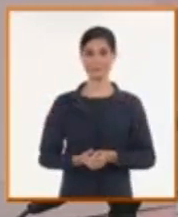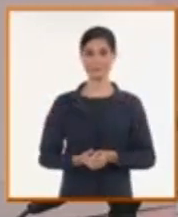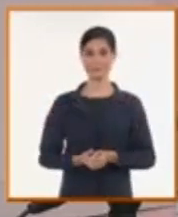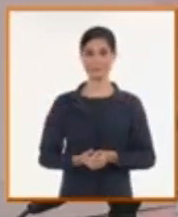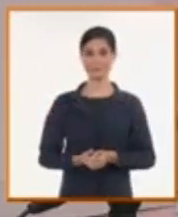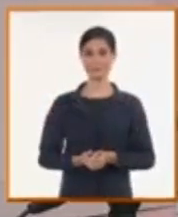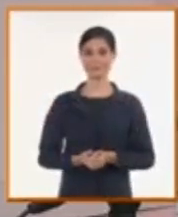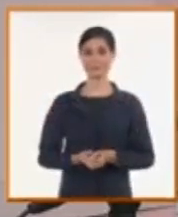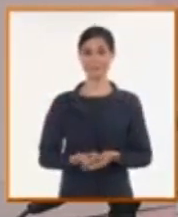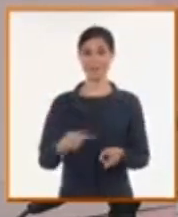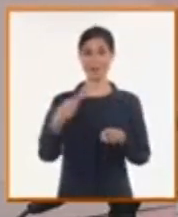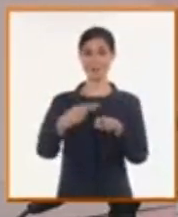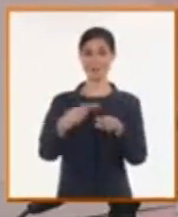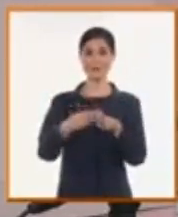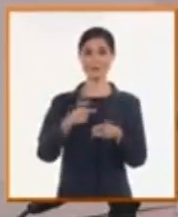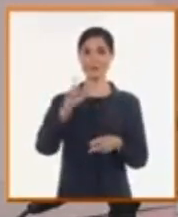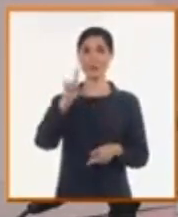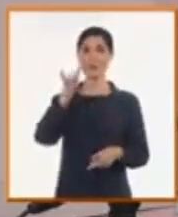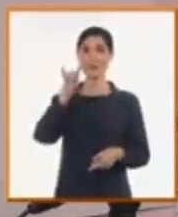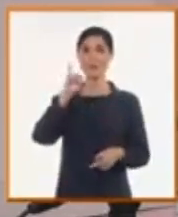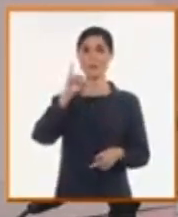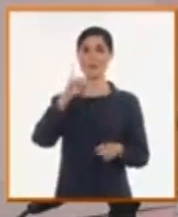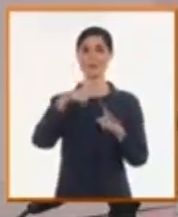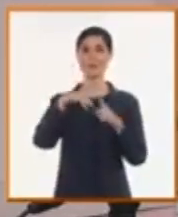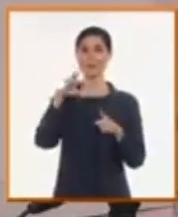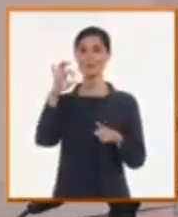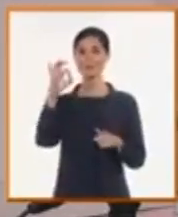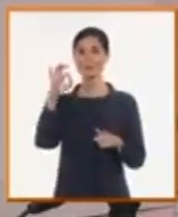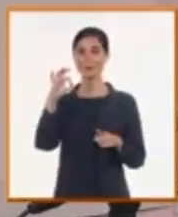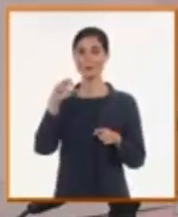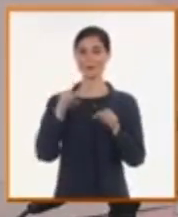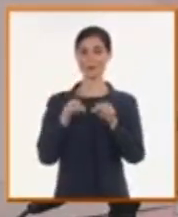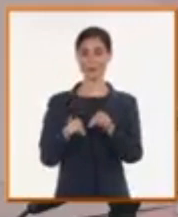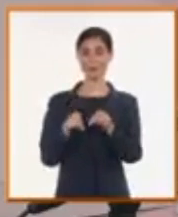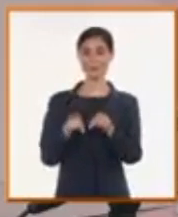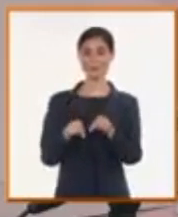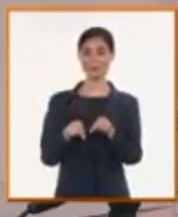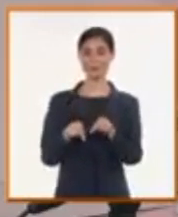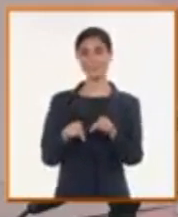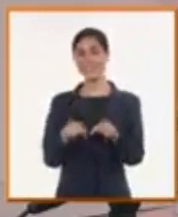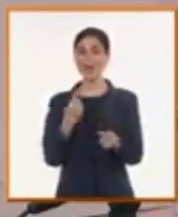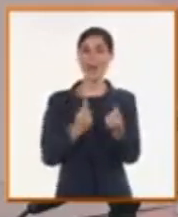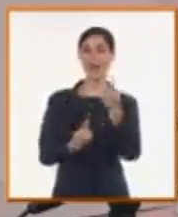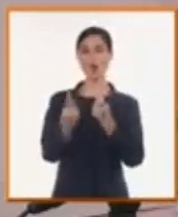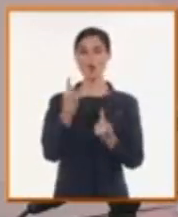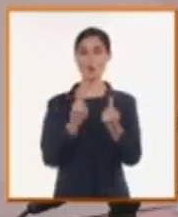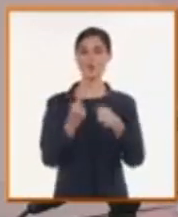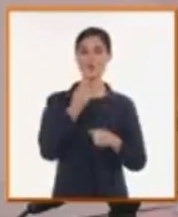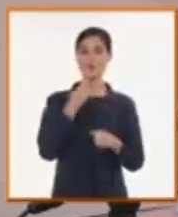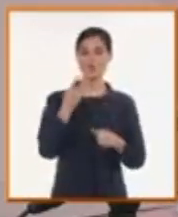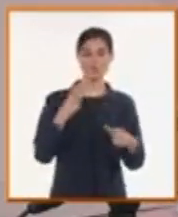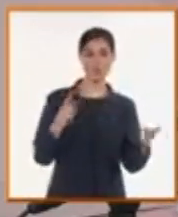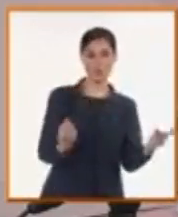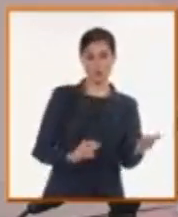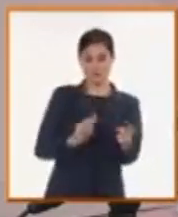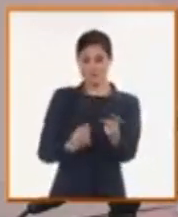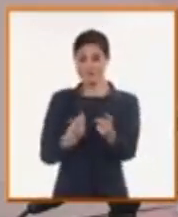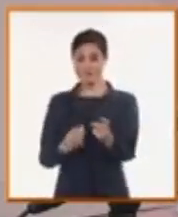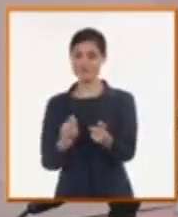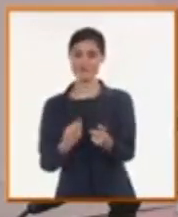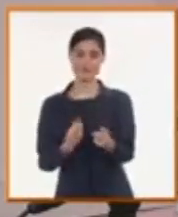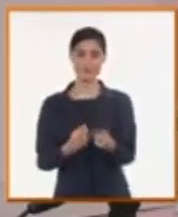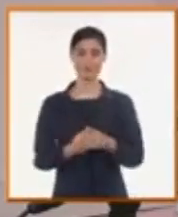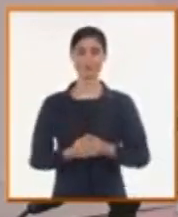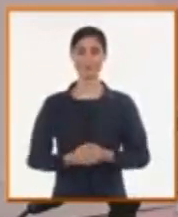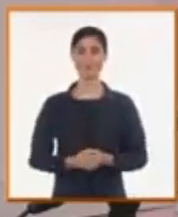Cuito Cuanavale. Algunos escribirían la batalla, quizás tengamos que rectificar y decir las batallas. Esta es una épica